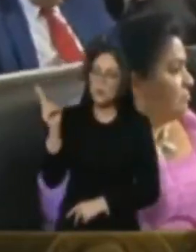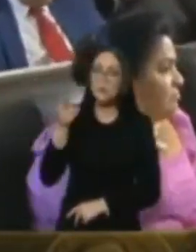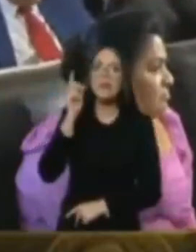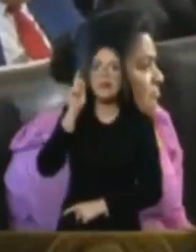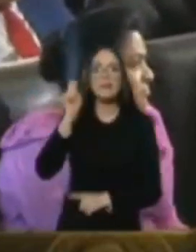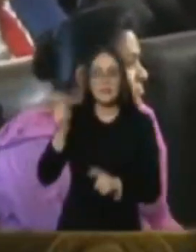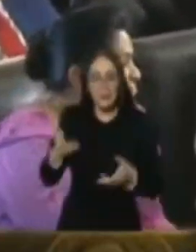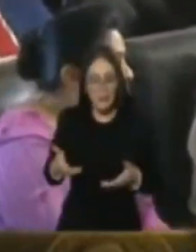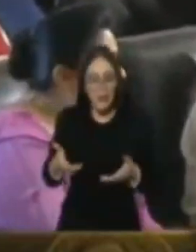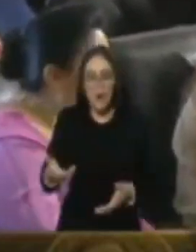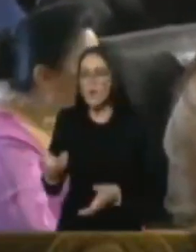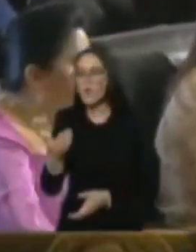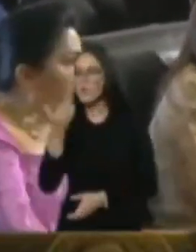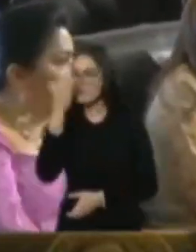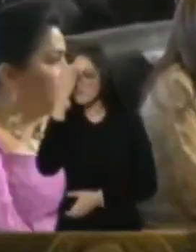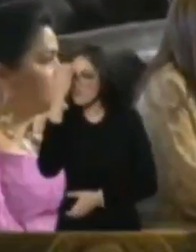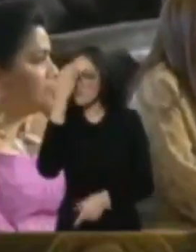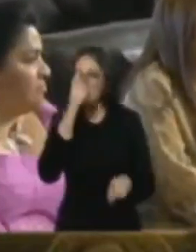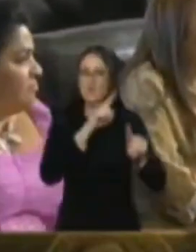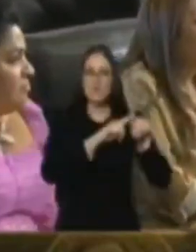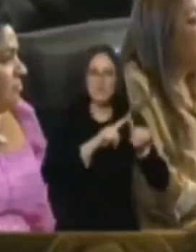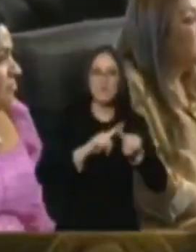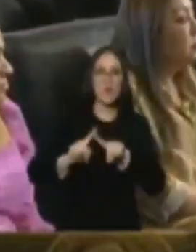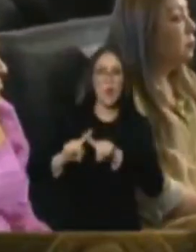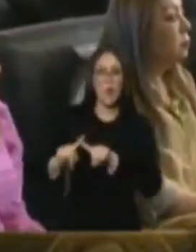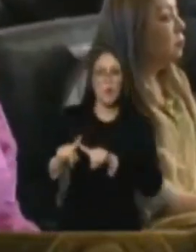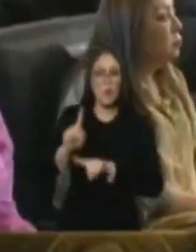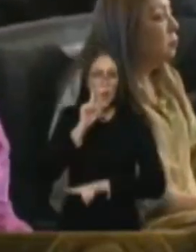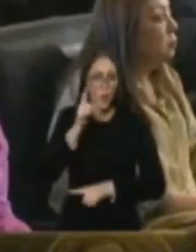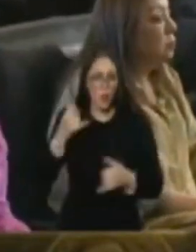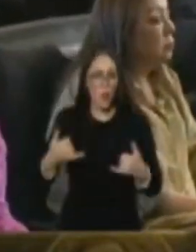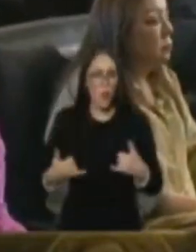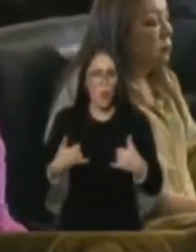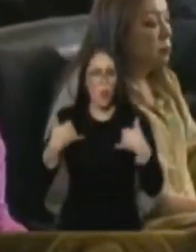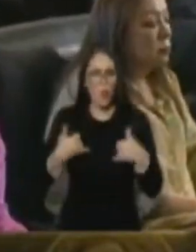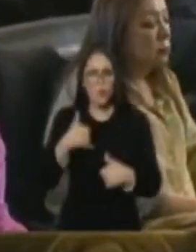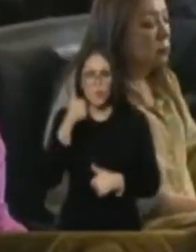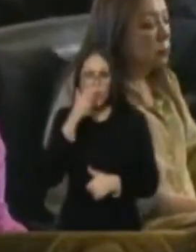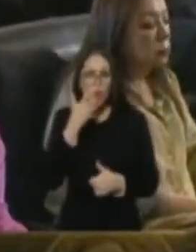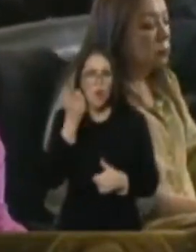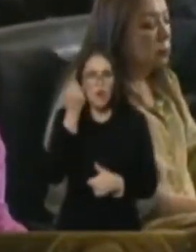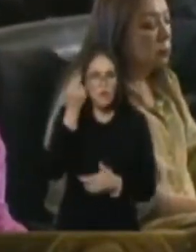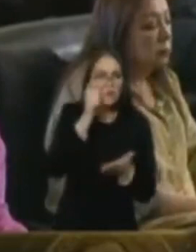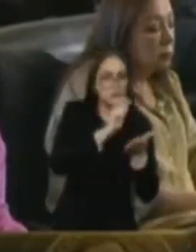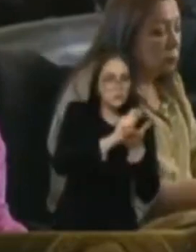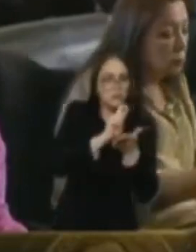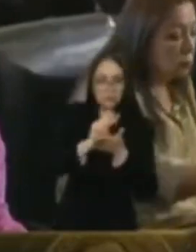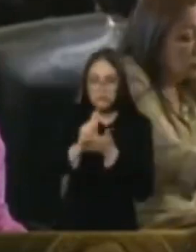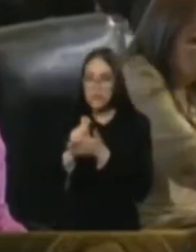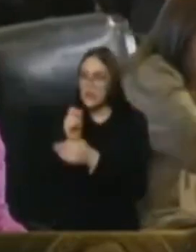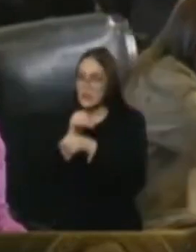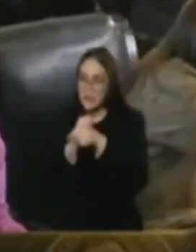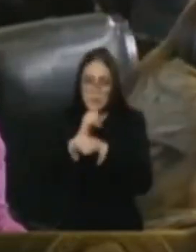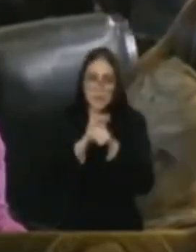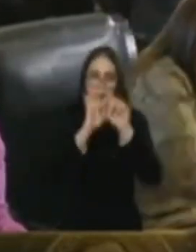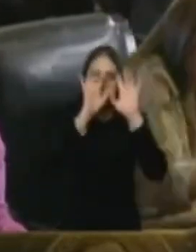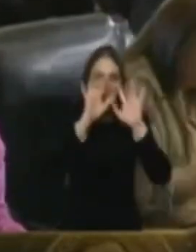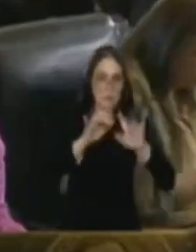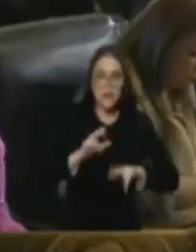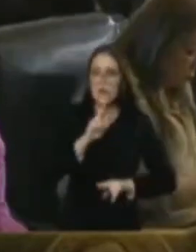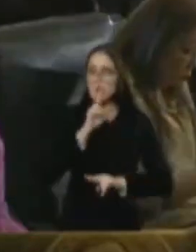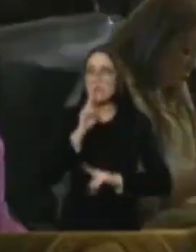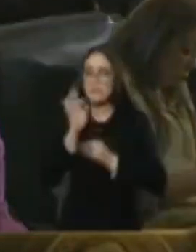Mujer y joven, en una década donde reportar, investigar los hechos, redactar